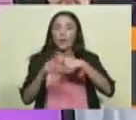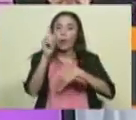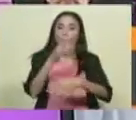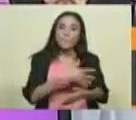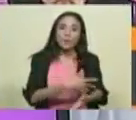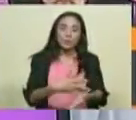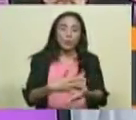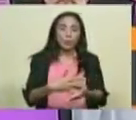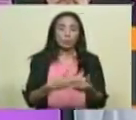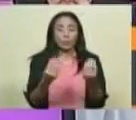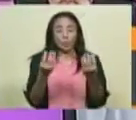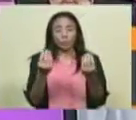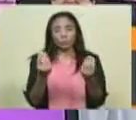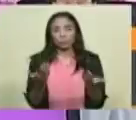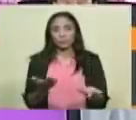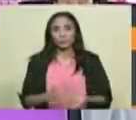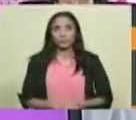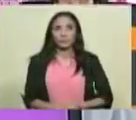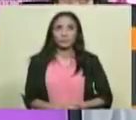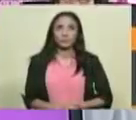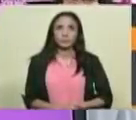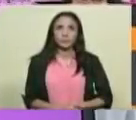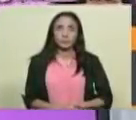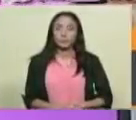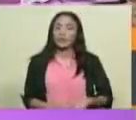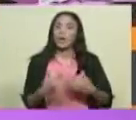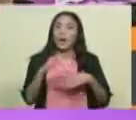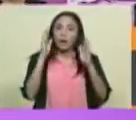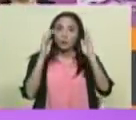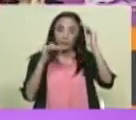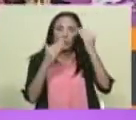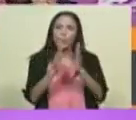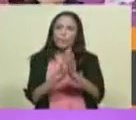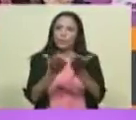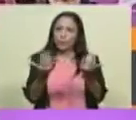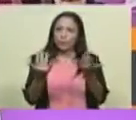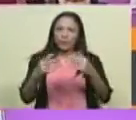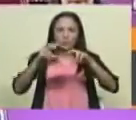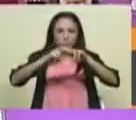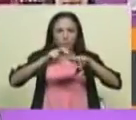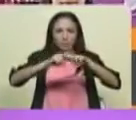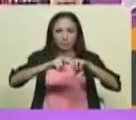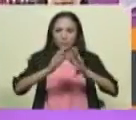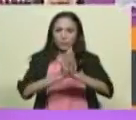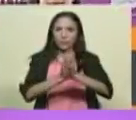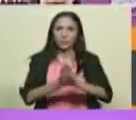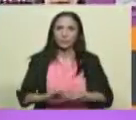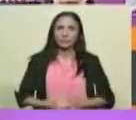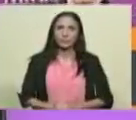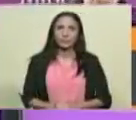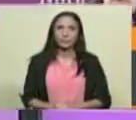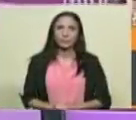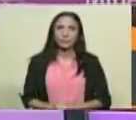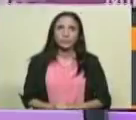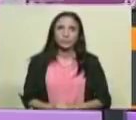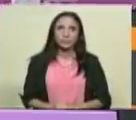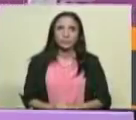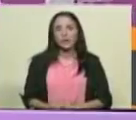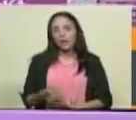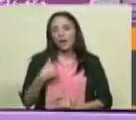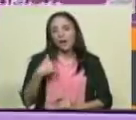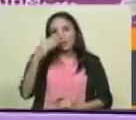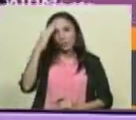1.500.000 hogares. Escúchenme bien. Les pido atención. Vamos a sentarnos, por favor. Yo sé que yo soy culpable porque las